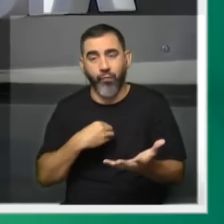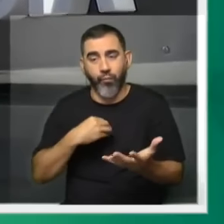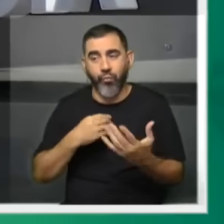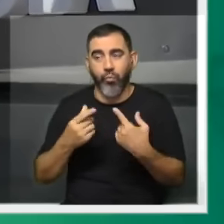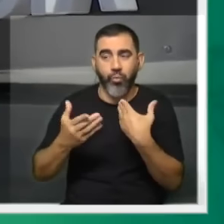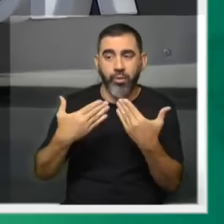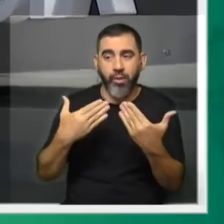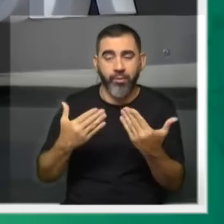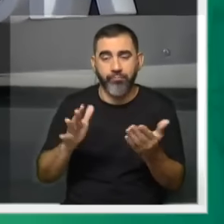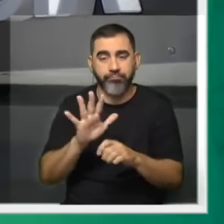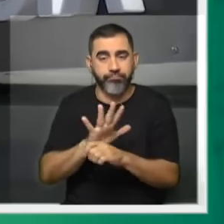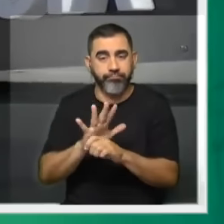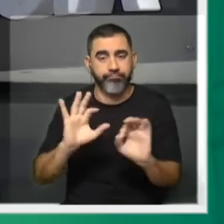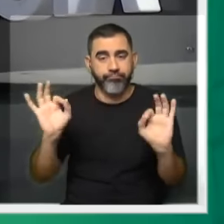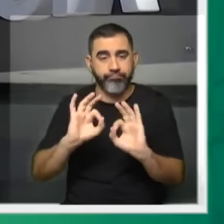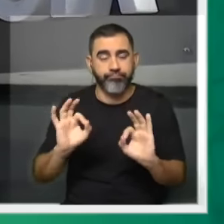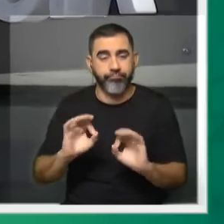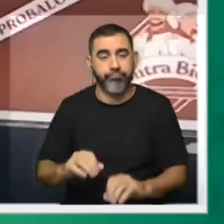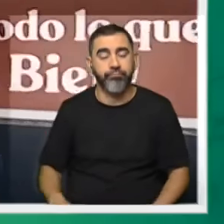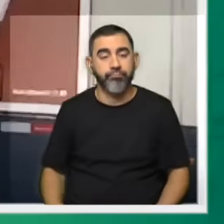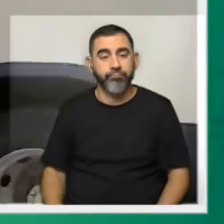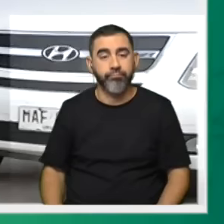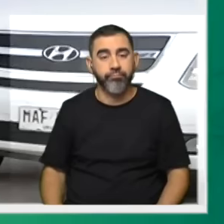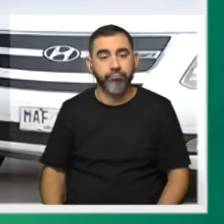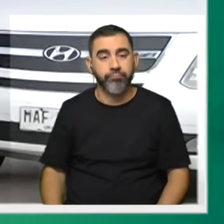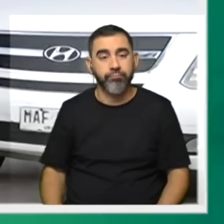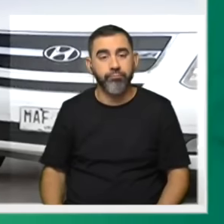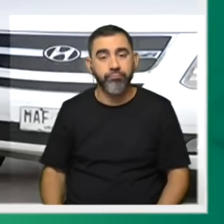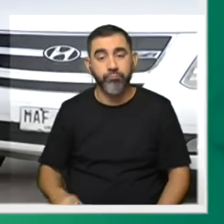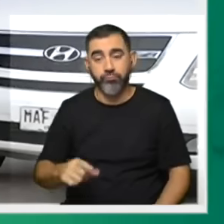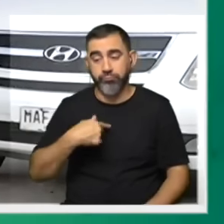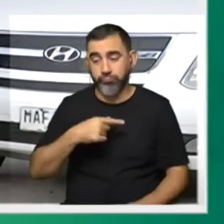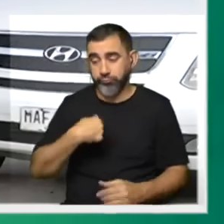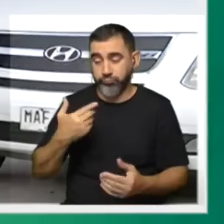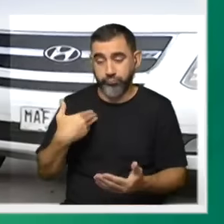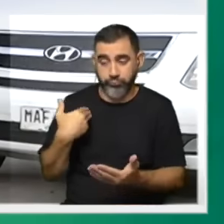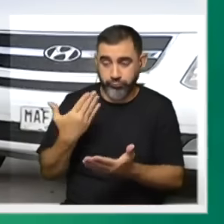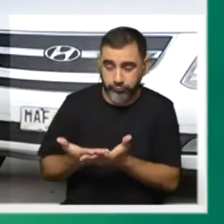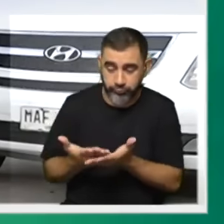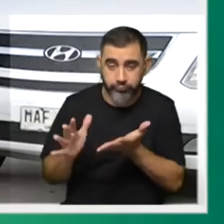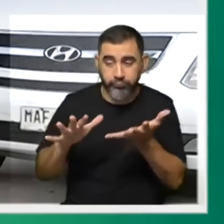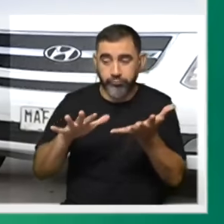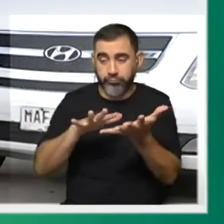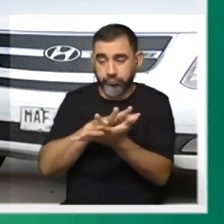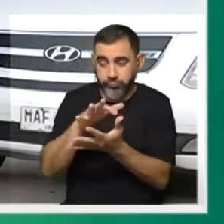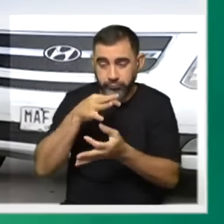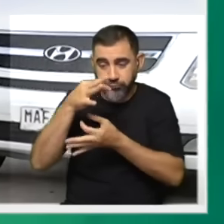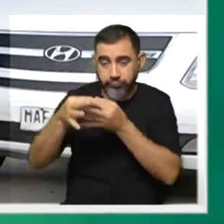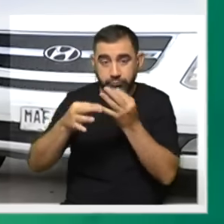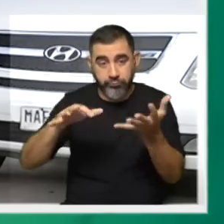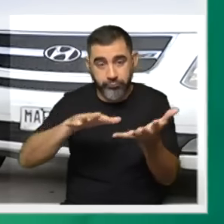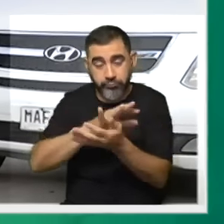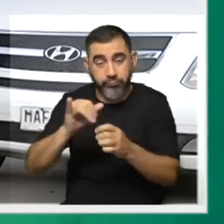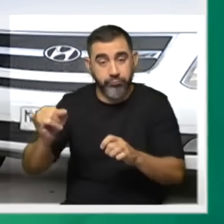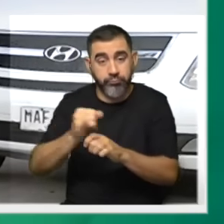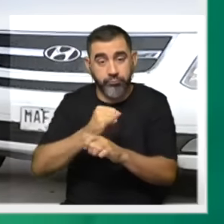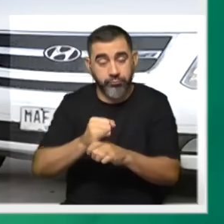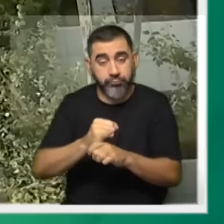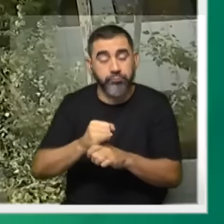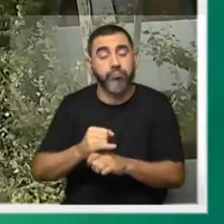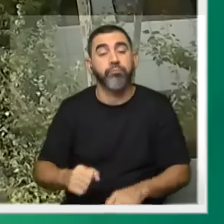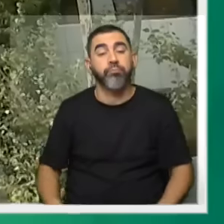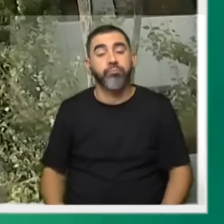básicamente era una reunión informativa digamos y bueno nosotros hicimos el planteo lo contextualizamos en lo que está pasando en institución en otros